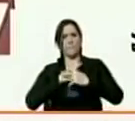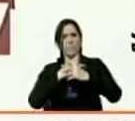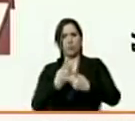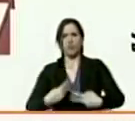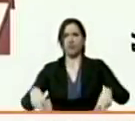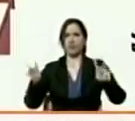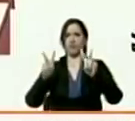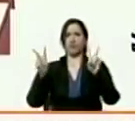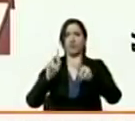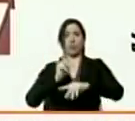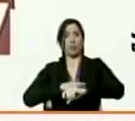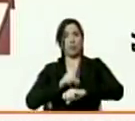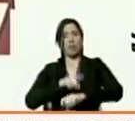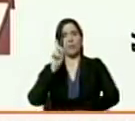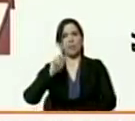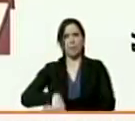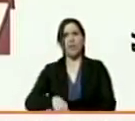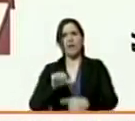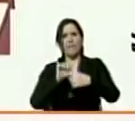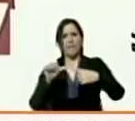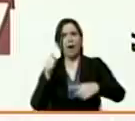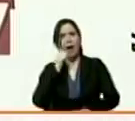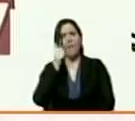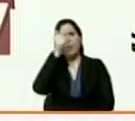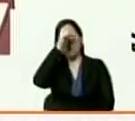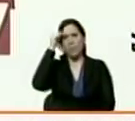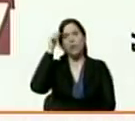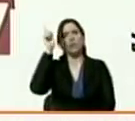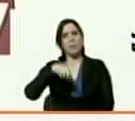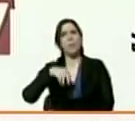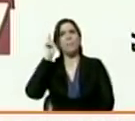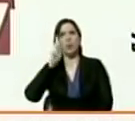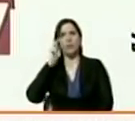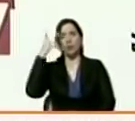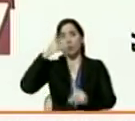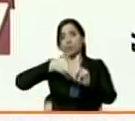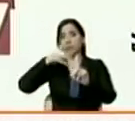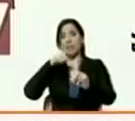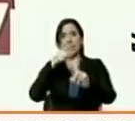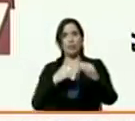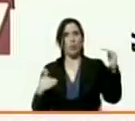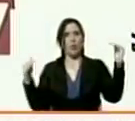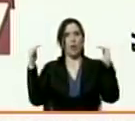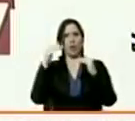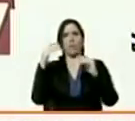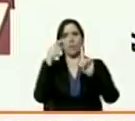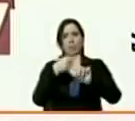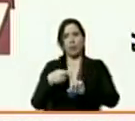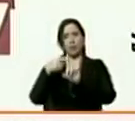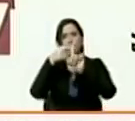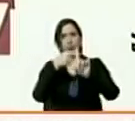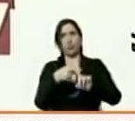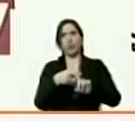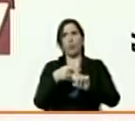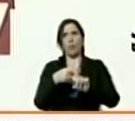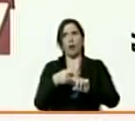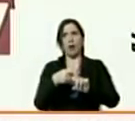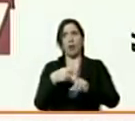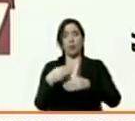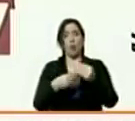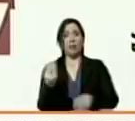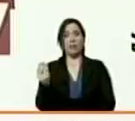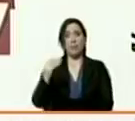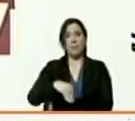tiempo, son fines de semana, los instructores, y eso moralmente va sumando y nos hace cada vez más